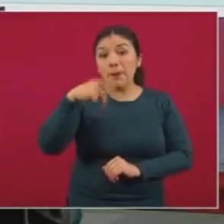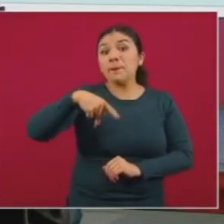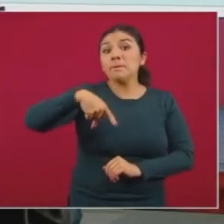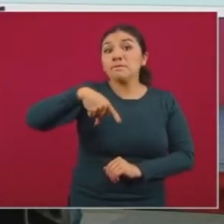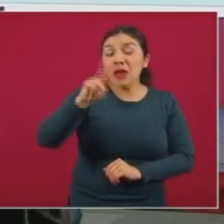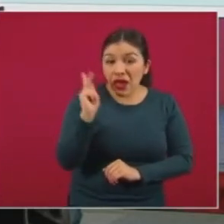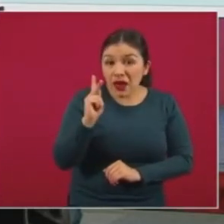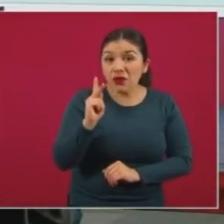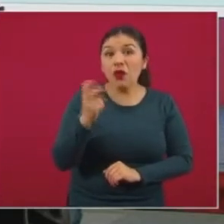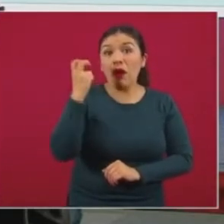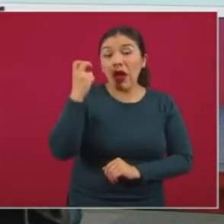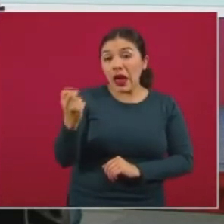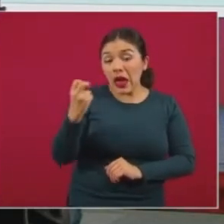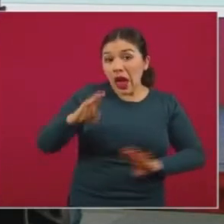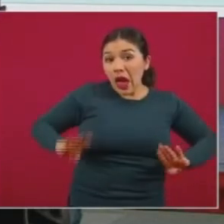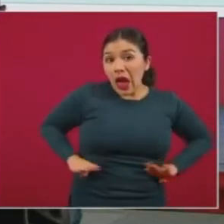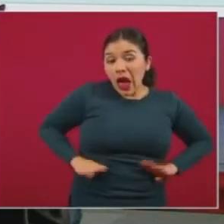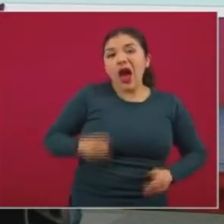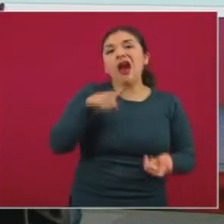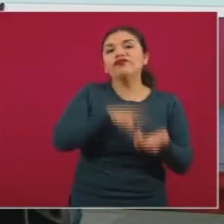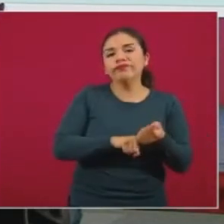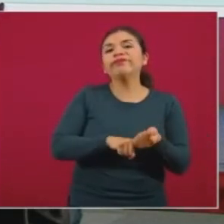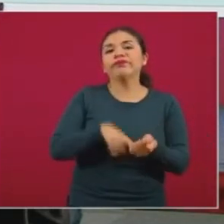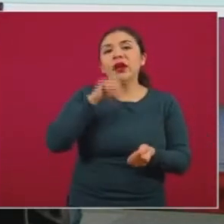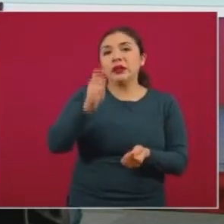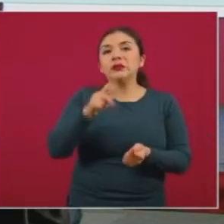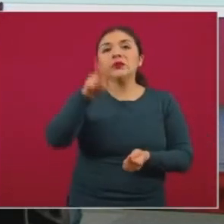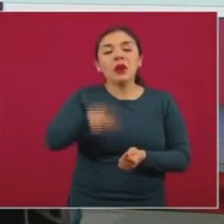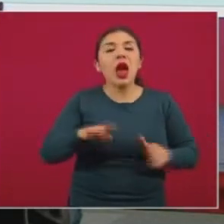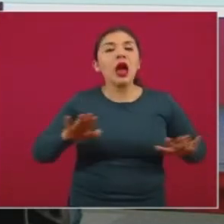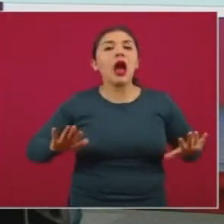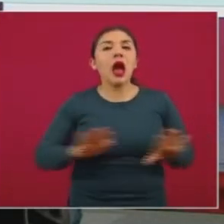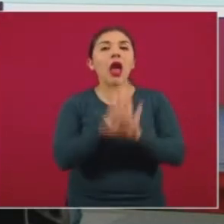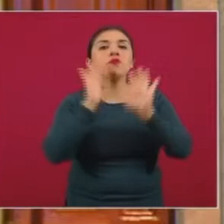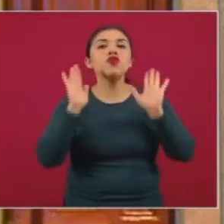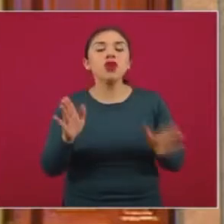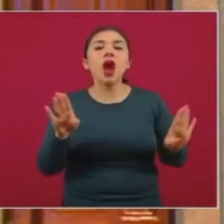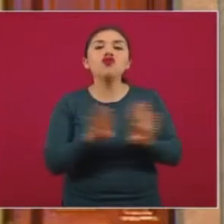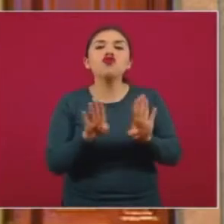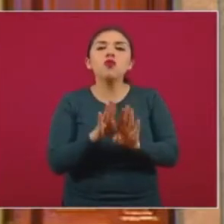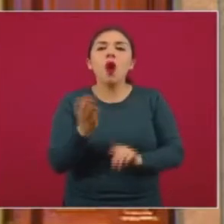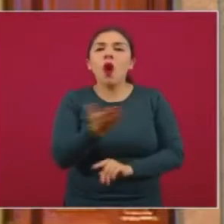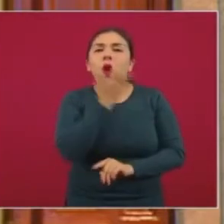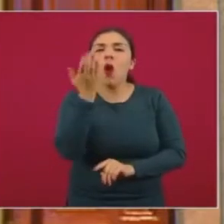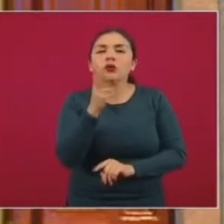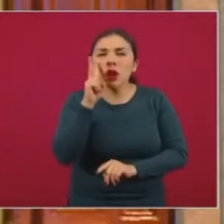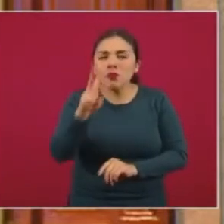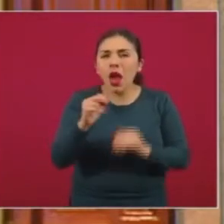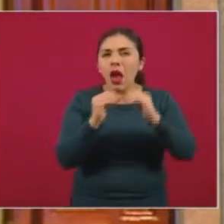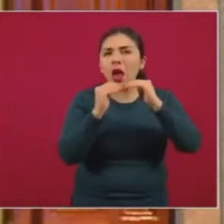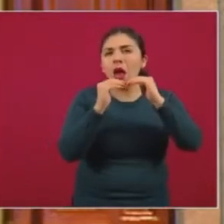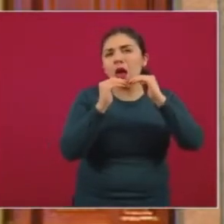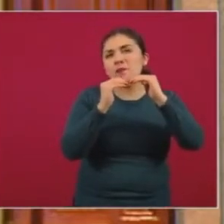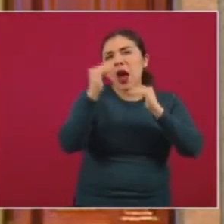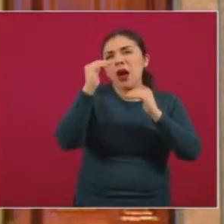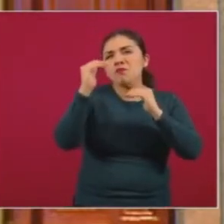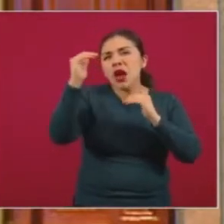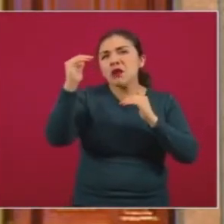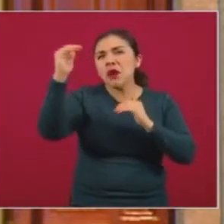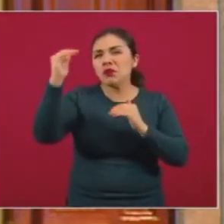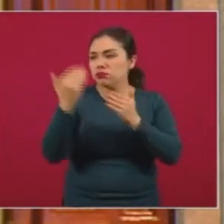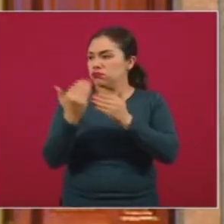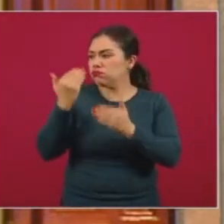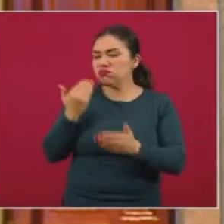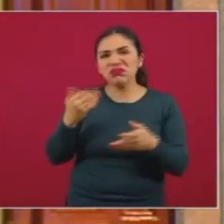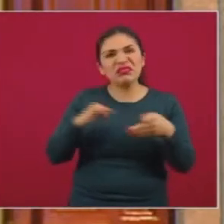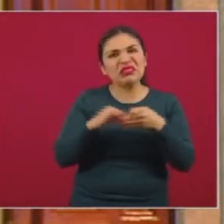Sin embargo, esto ya representa un cambio en la tendencia ascendente que veníamos viendo prácticamente en las